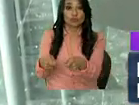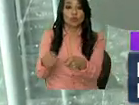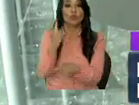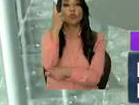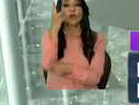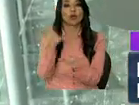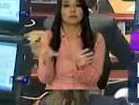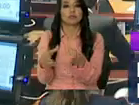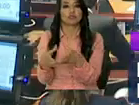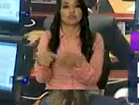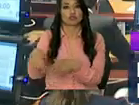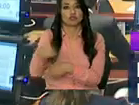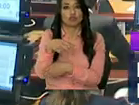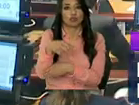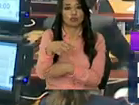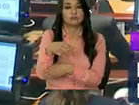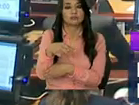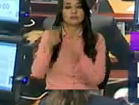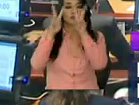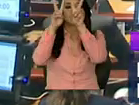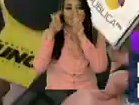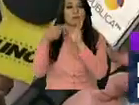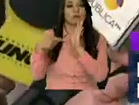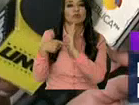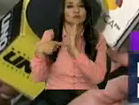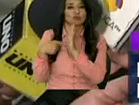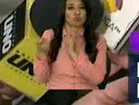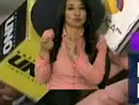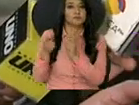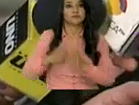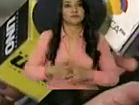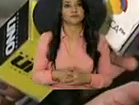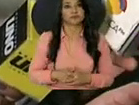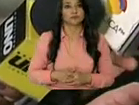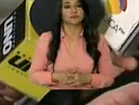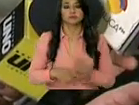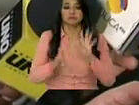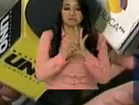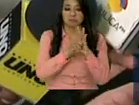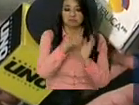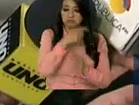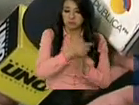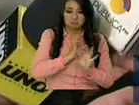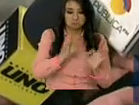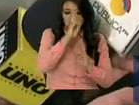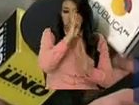una sola comisión, la de régimen tributario. Así es, está dentro del marco de la ley y nosotros